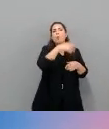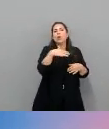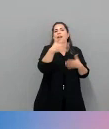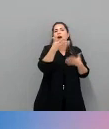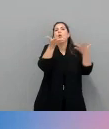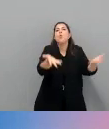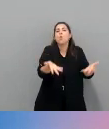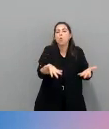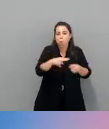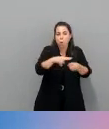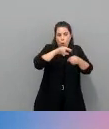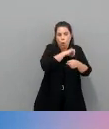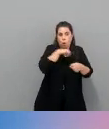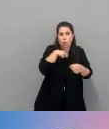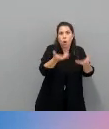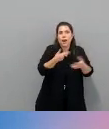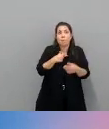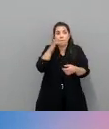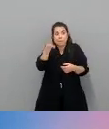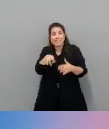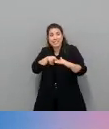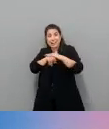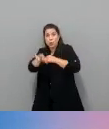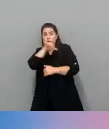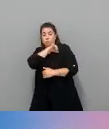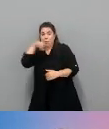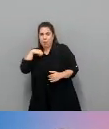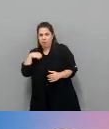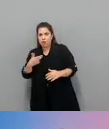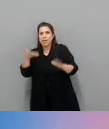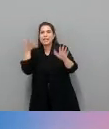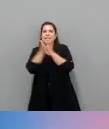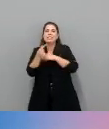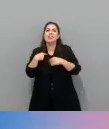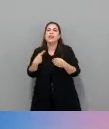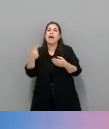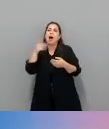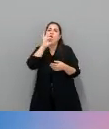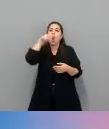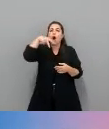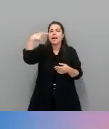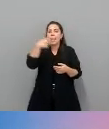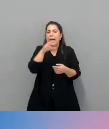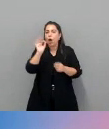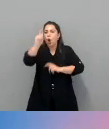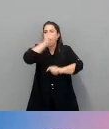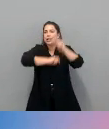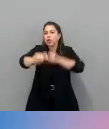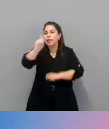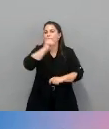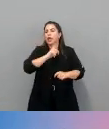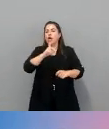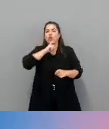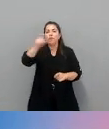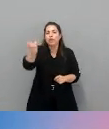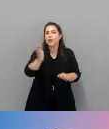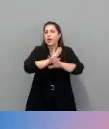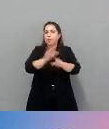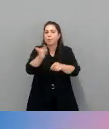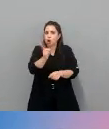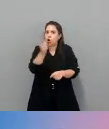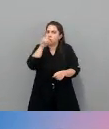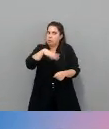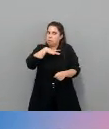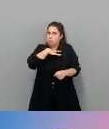en recursos privados. Privados no solamente sin ánimo de lucro, como pueden ser asociaciones y fundaciones, gabinetes,